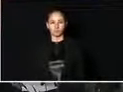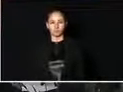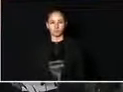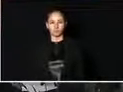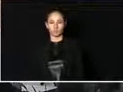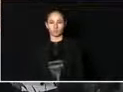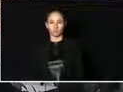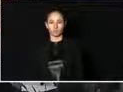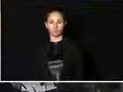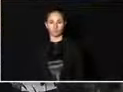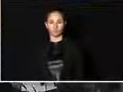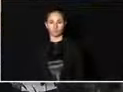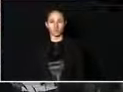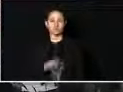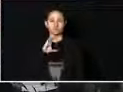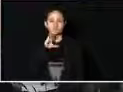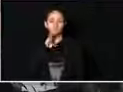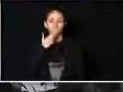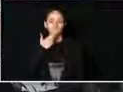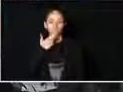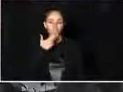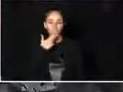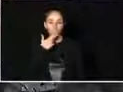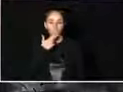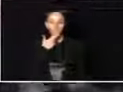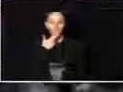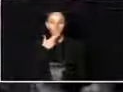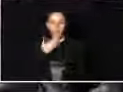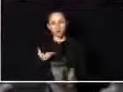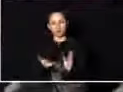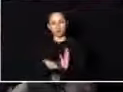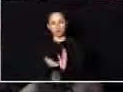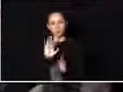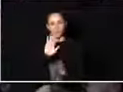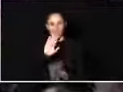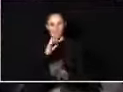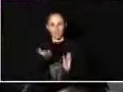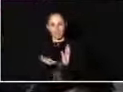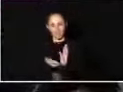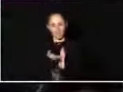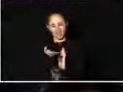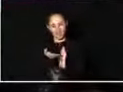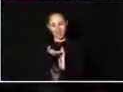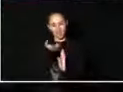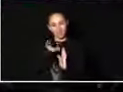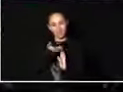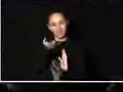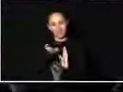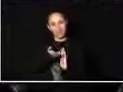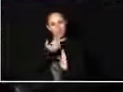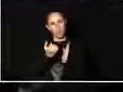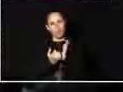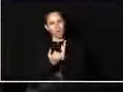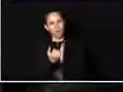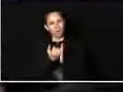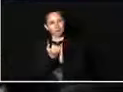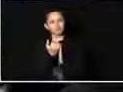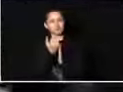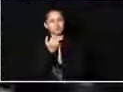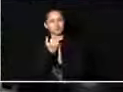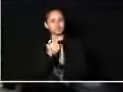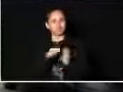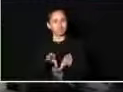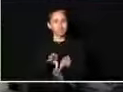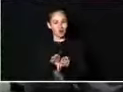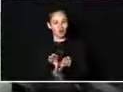Rubro en el que la ingeniera Alejandra de la Vega Arispe ha hecho un trabajo espléndido. Se conformaron